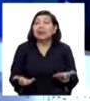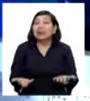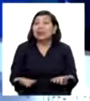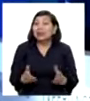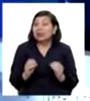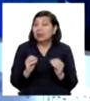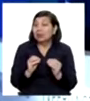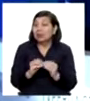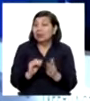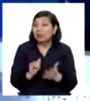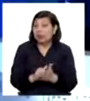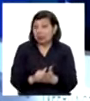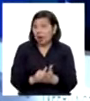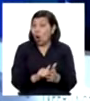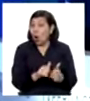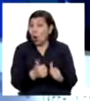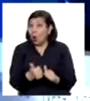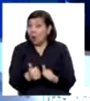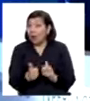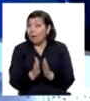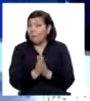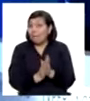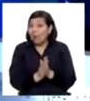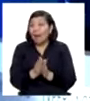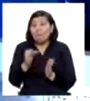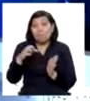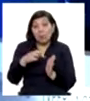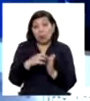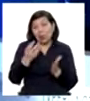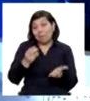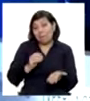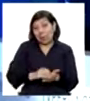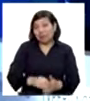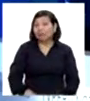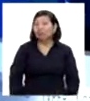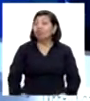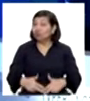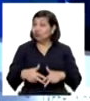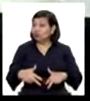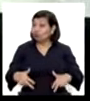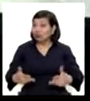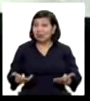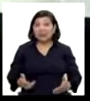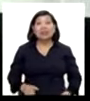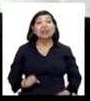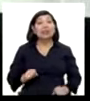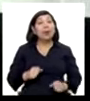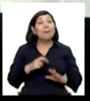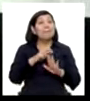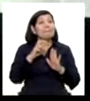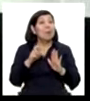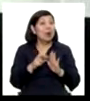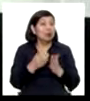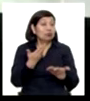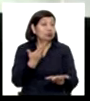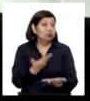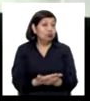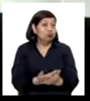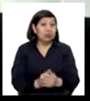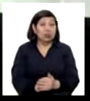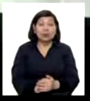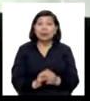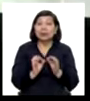definitivamente a la hora de calificar, otras van a merecer un mayor puntaje por parte del jurado, ¿no? Tomando en cuenta, ¿no?, de que sean proyectos o planteamientos